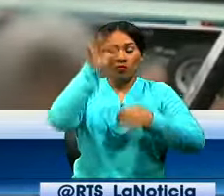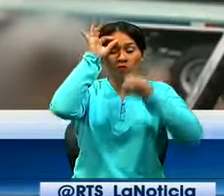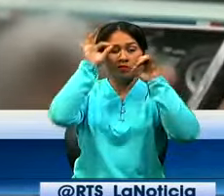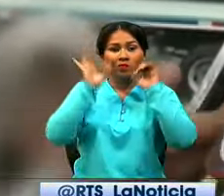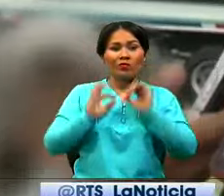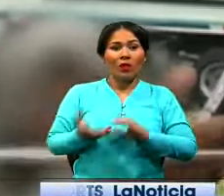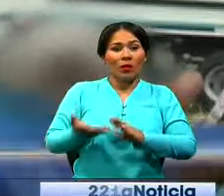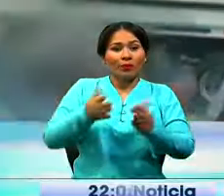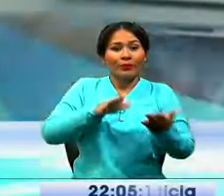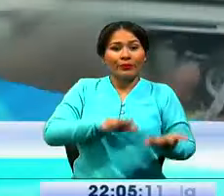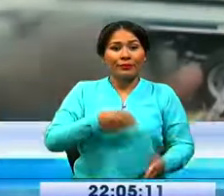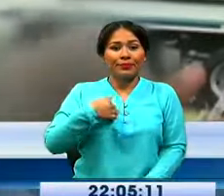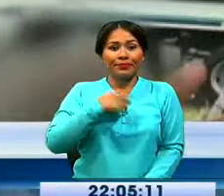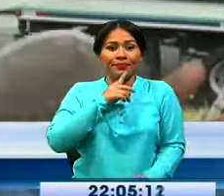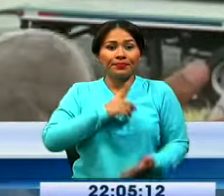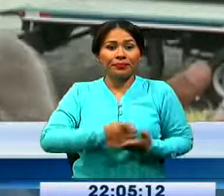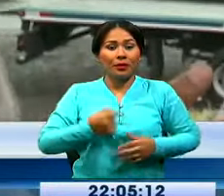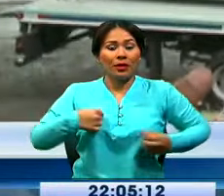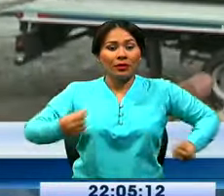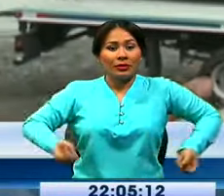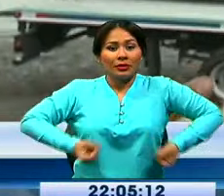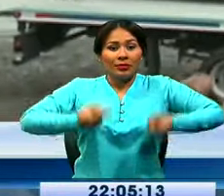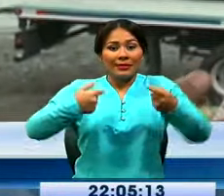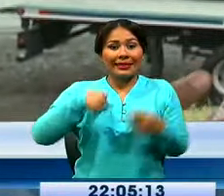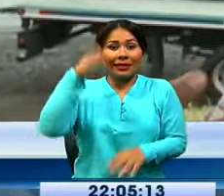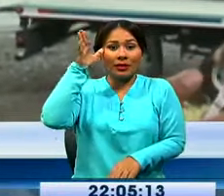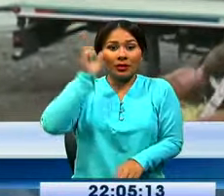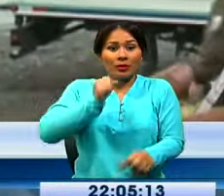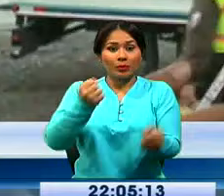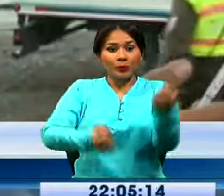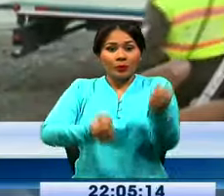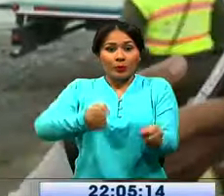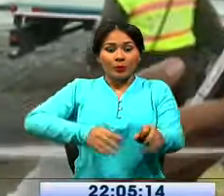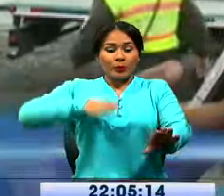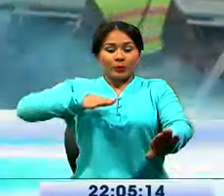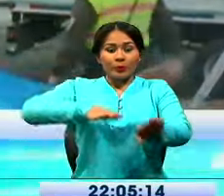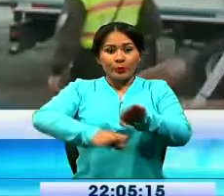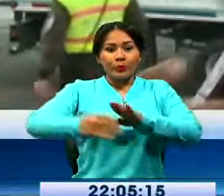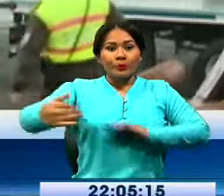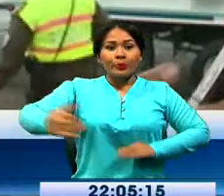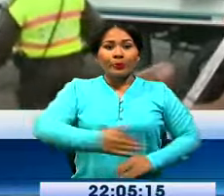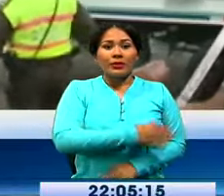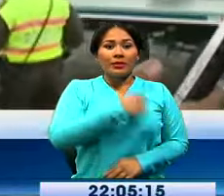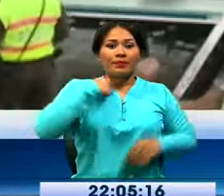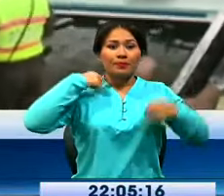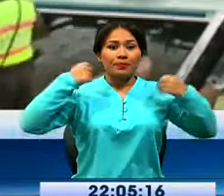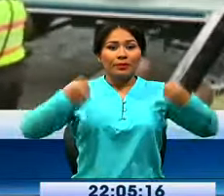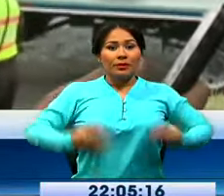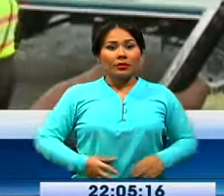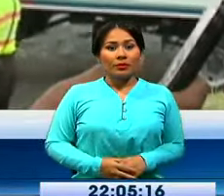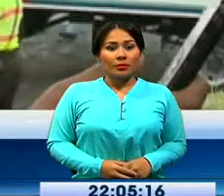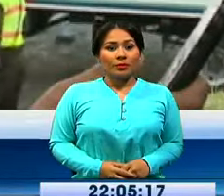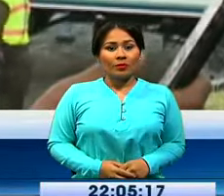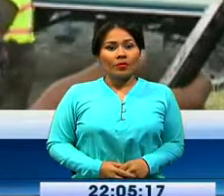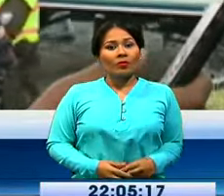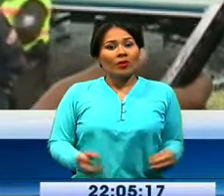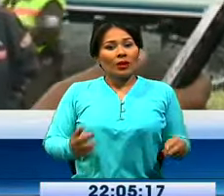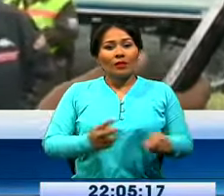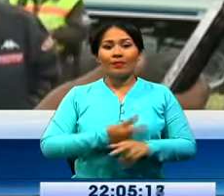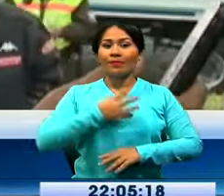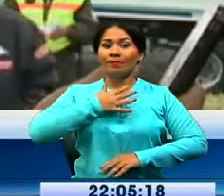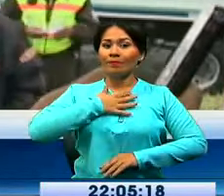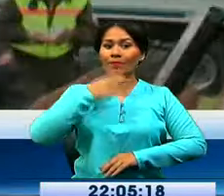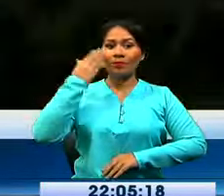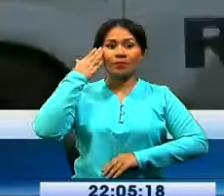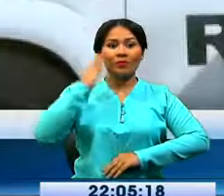presumiblemente se perdió frenos y intentó ingresar hasta este lado. Desafortunadamente estaban las dos